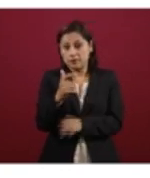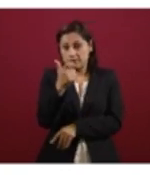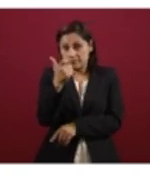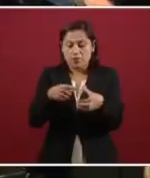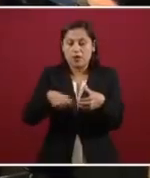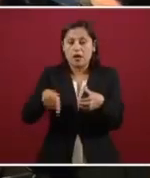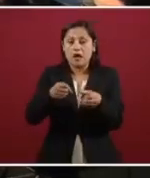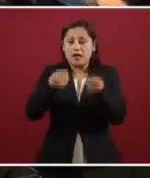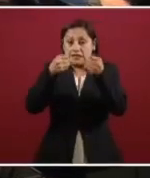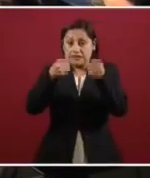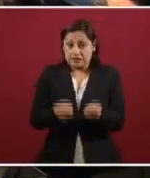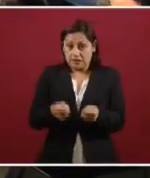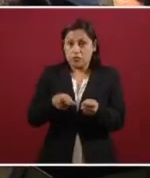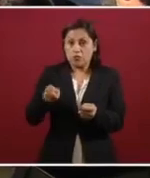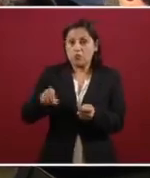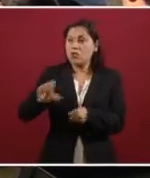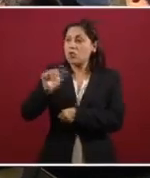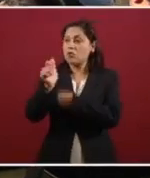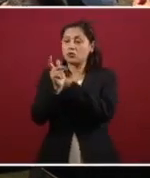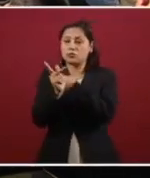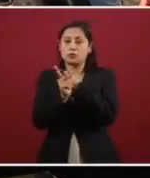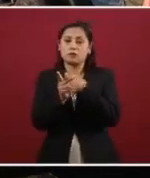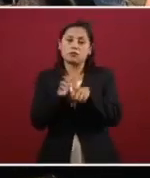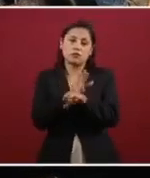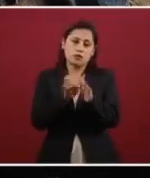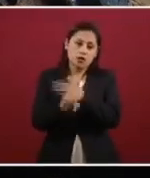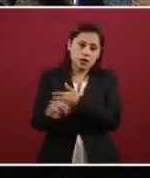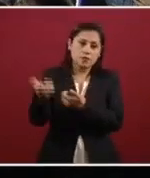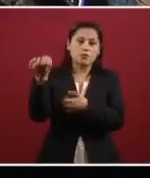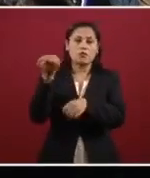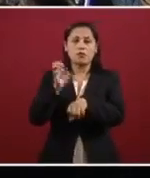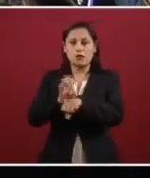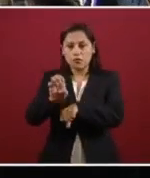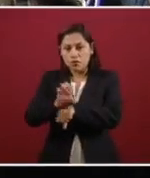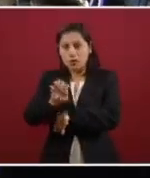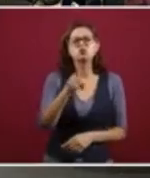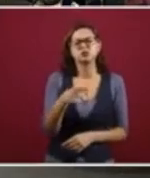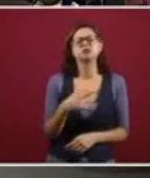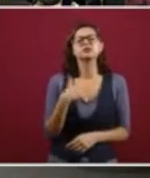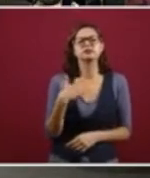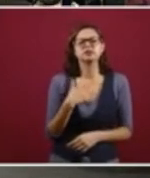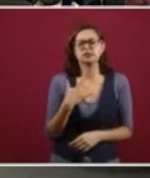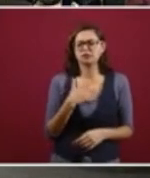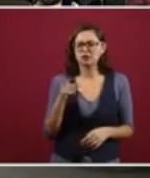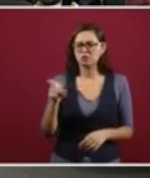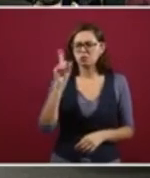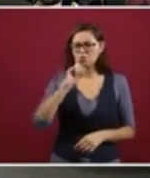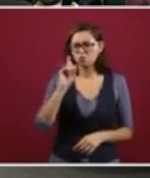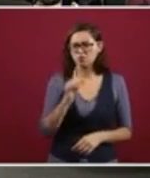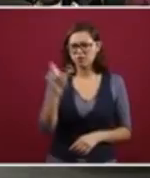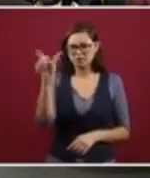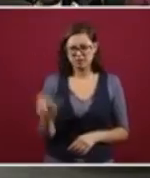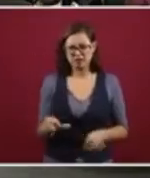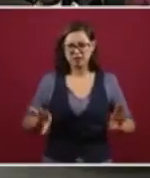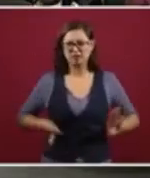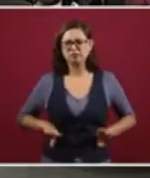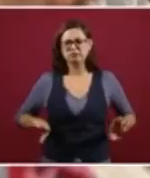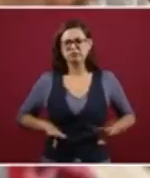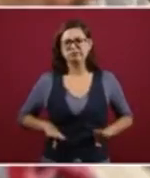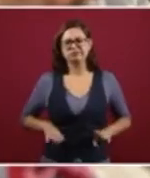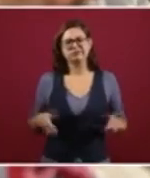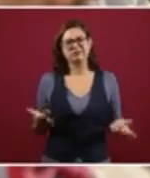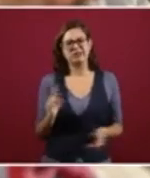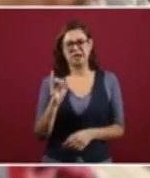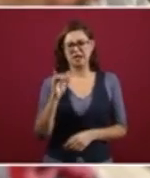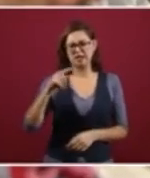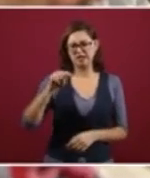de pesos, sobran alrededor de 5 mil millones de pesos todavía por aplicar. El presidente Andrés Manuel López Obrador se